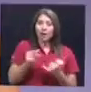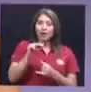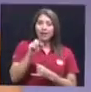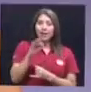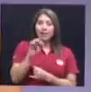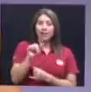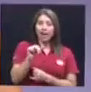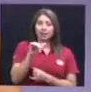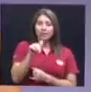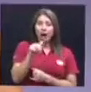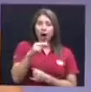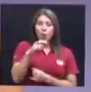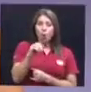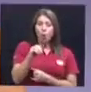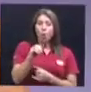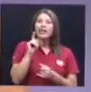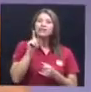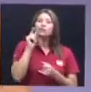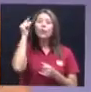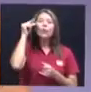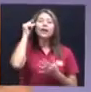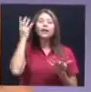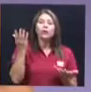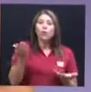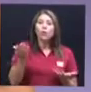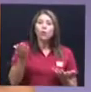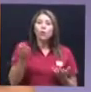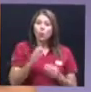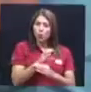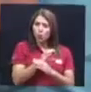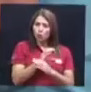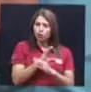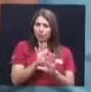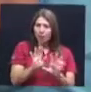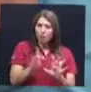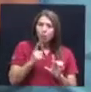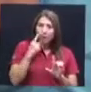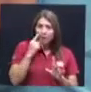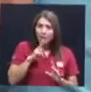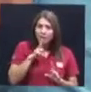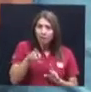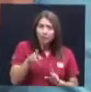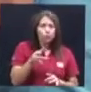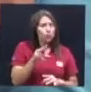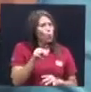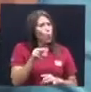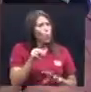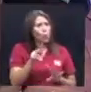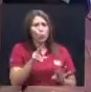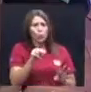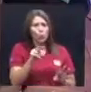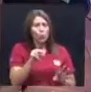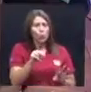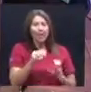gubi no conservador muy conservador verdad no O no no Qué es no es que en este momento hablar de